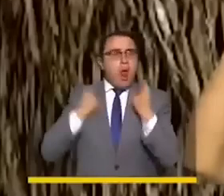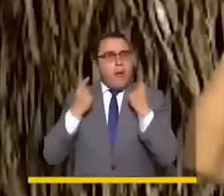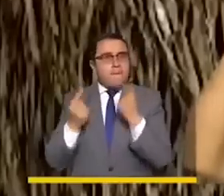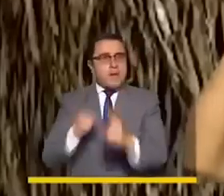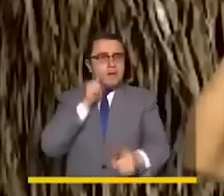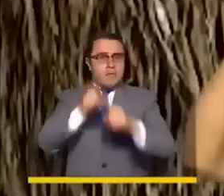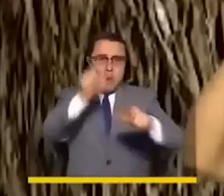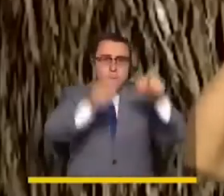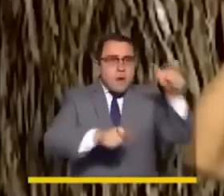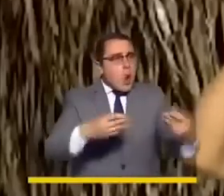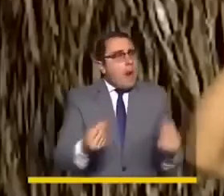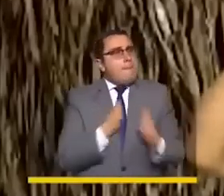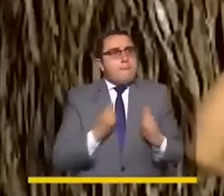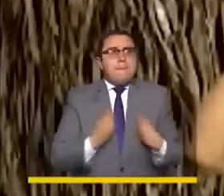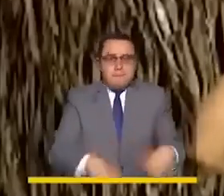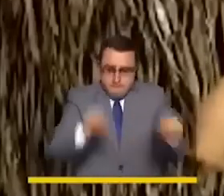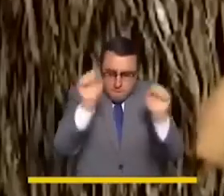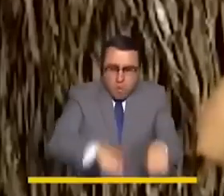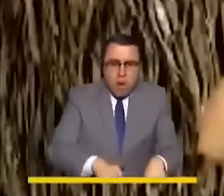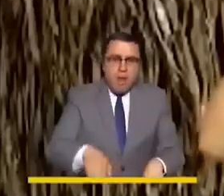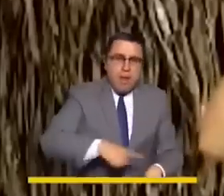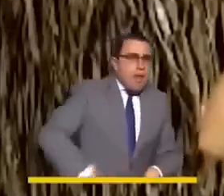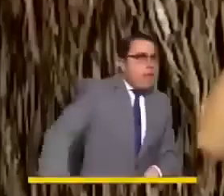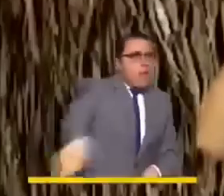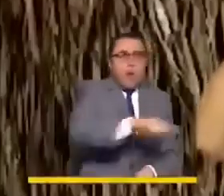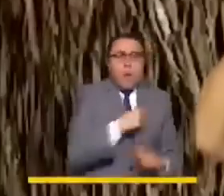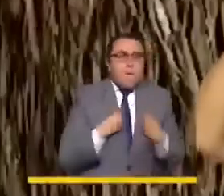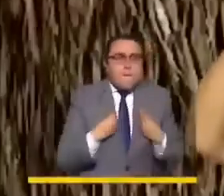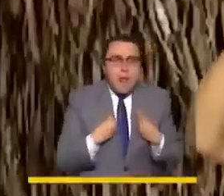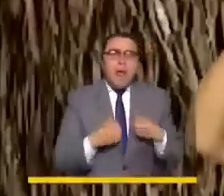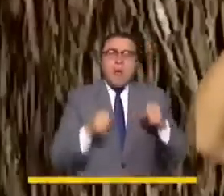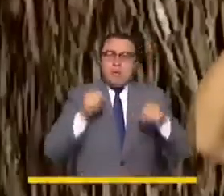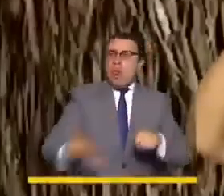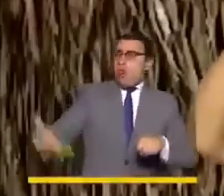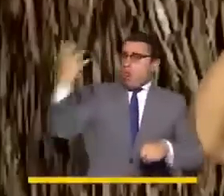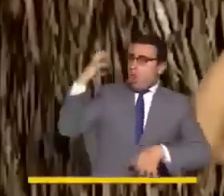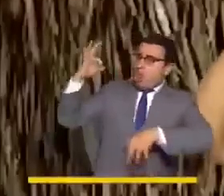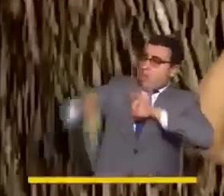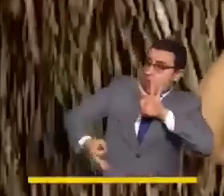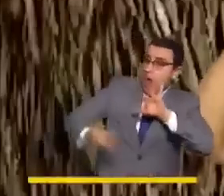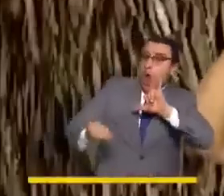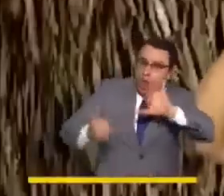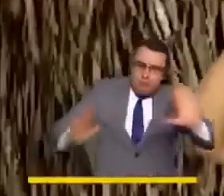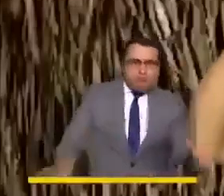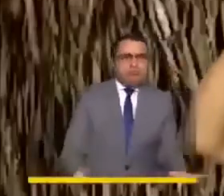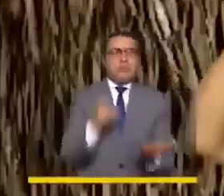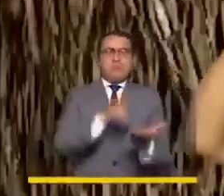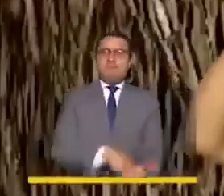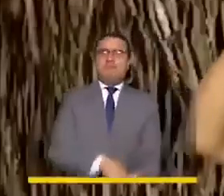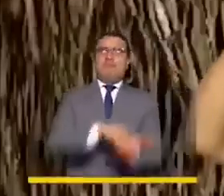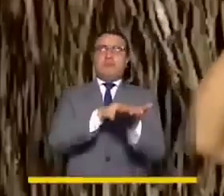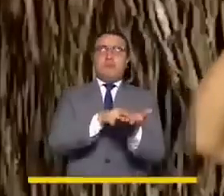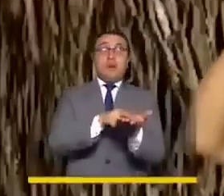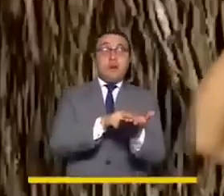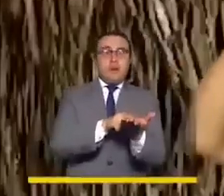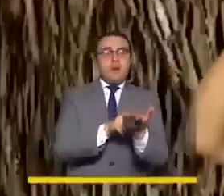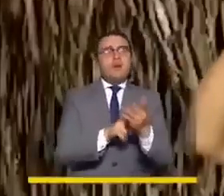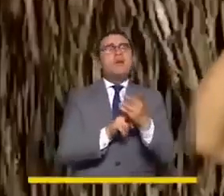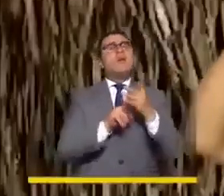la gente viva pueda ser resarcida de la injusticia, con los gobiernos